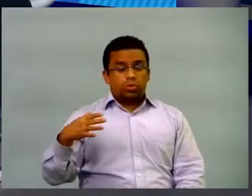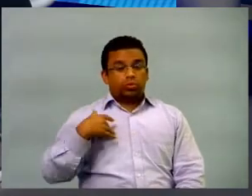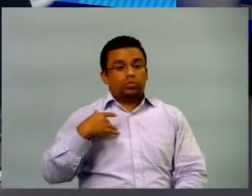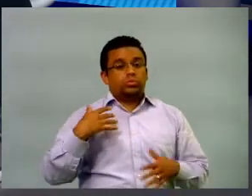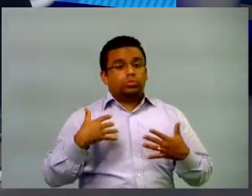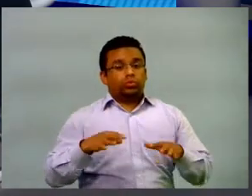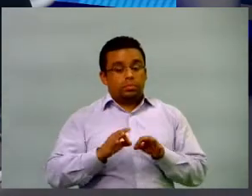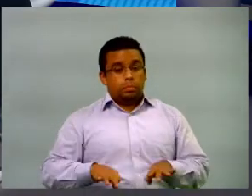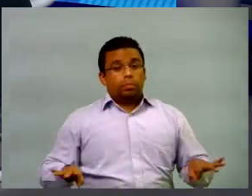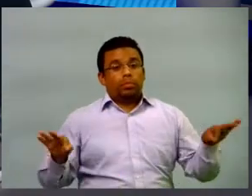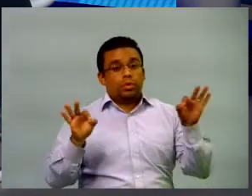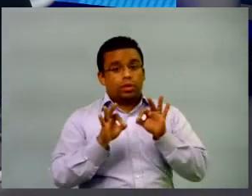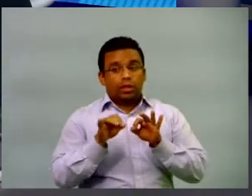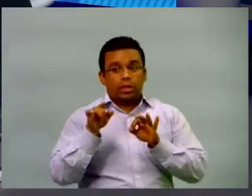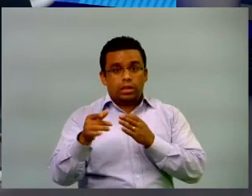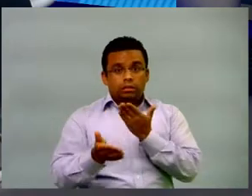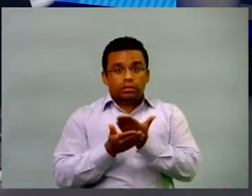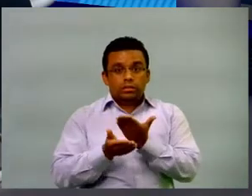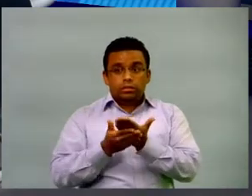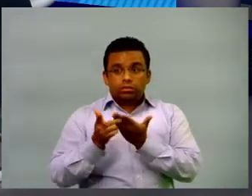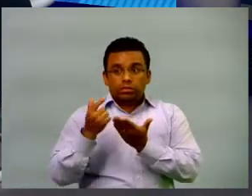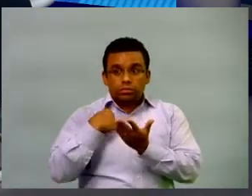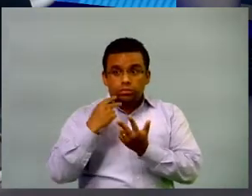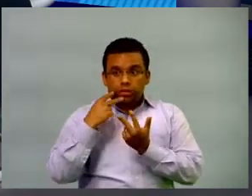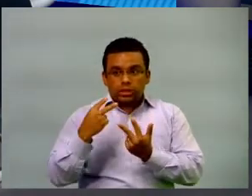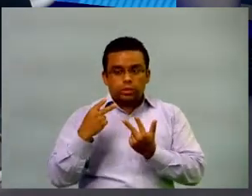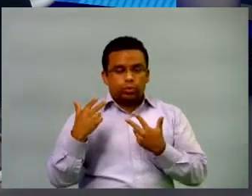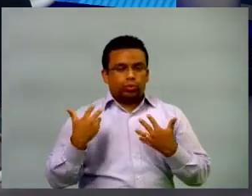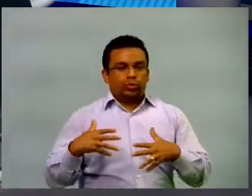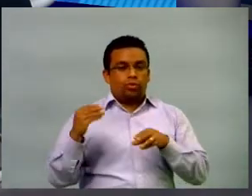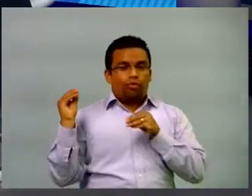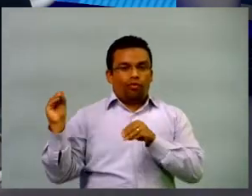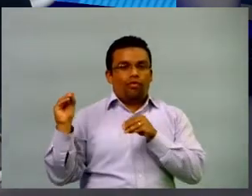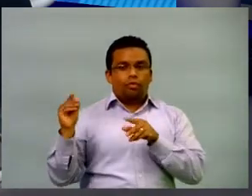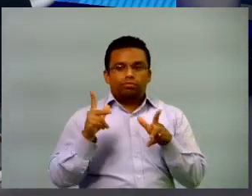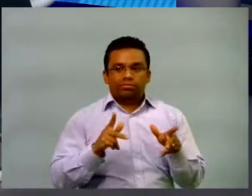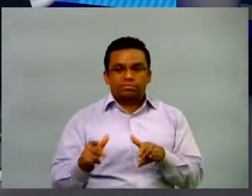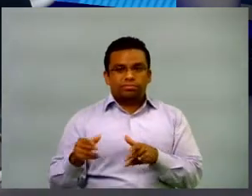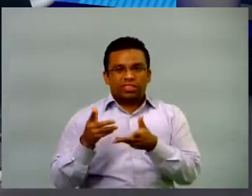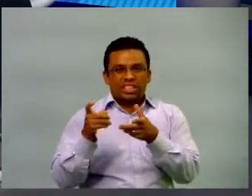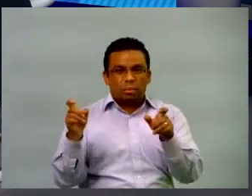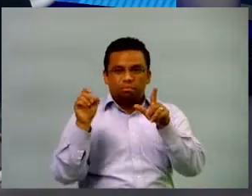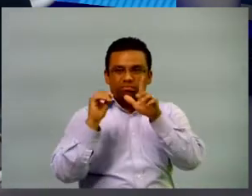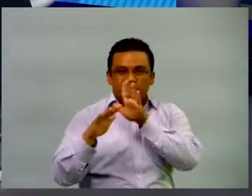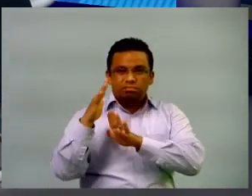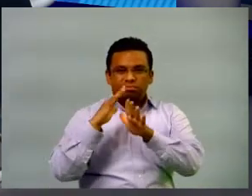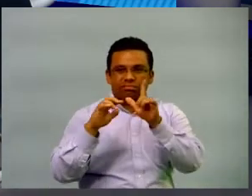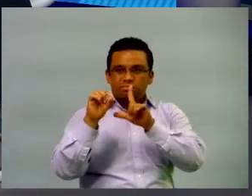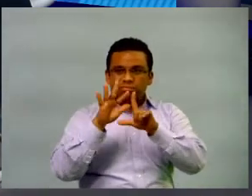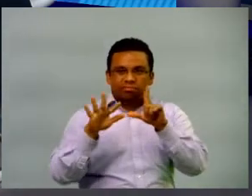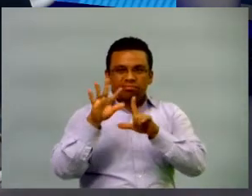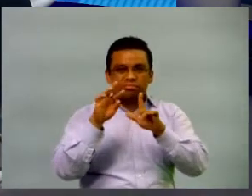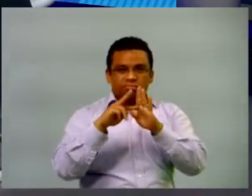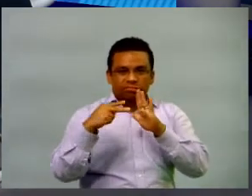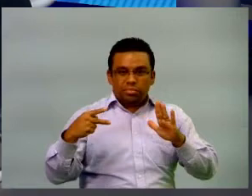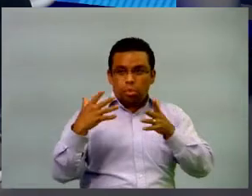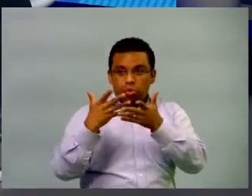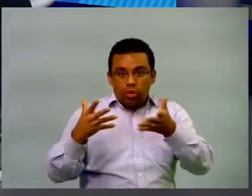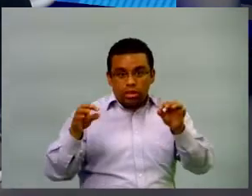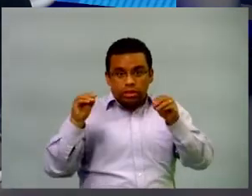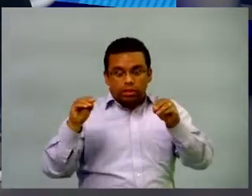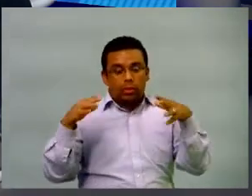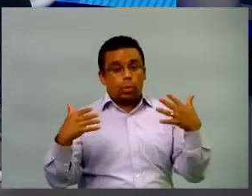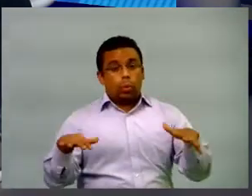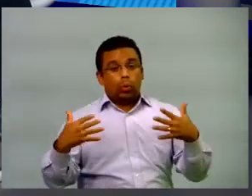señalar que lo que estamos haciendo con la formación tiene unos resultados en los proyectos de los profes y que estos proyectos tienen una forma